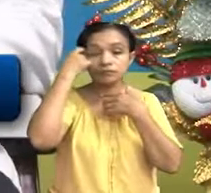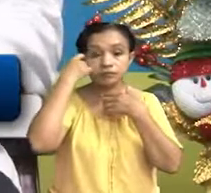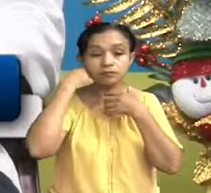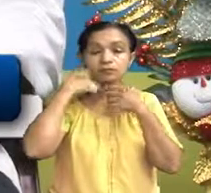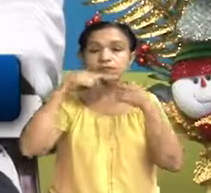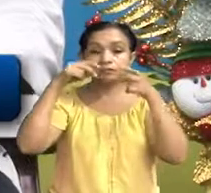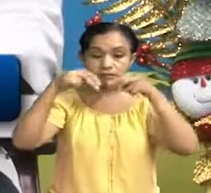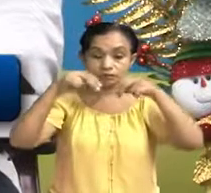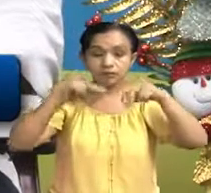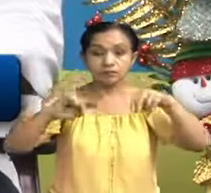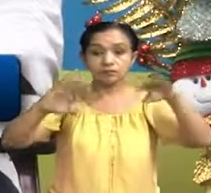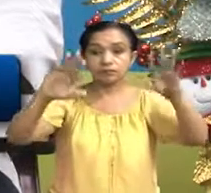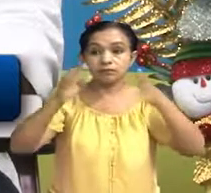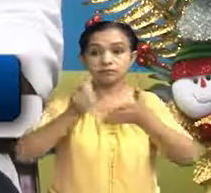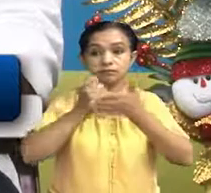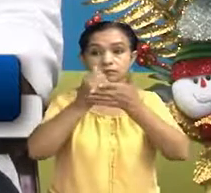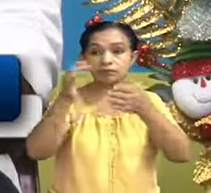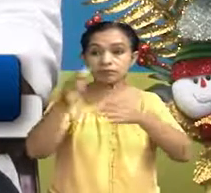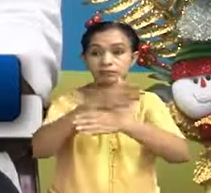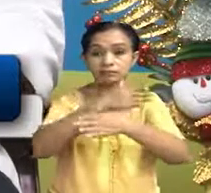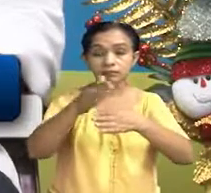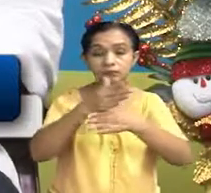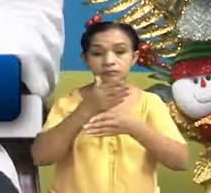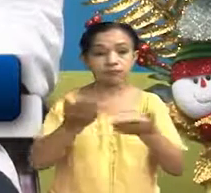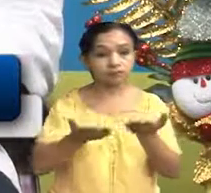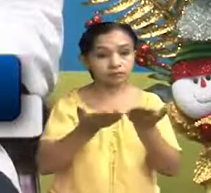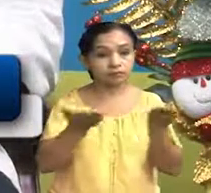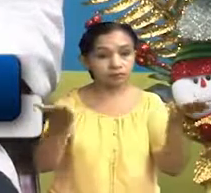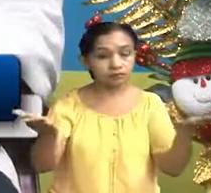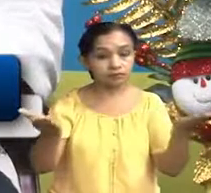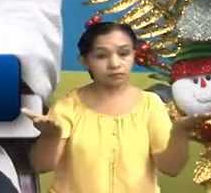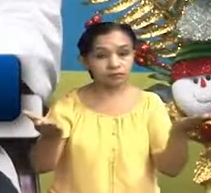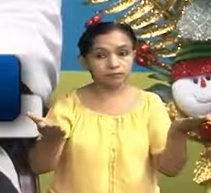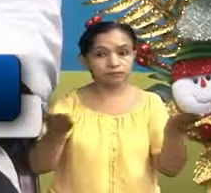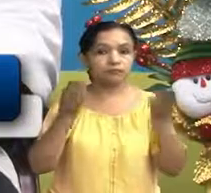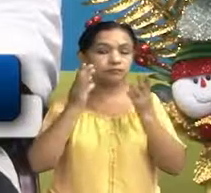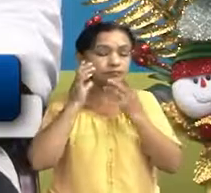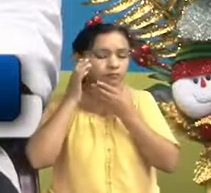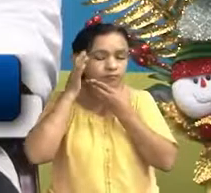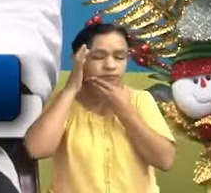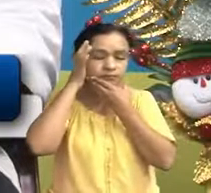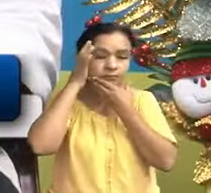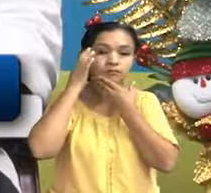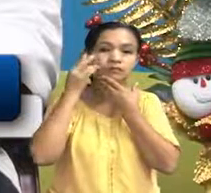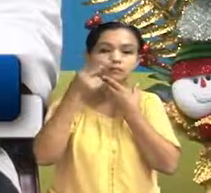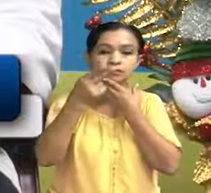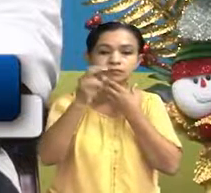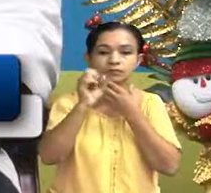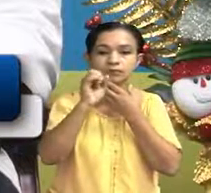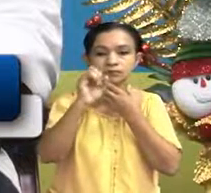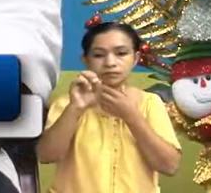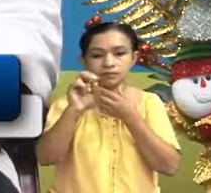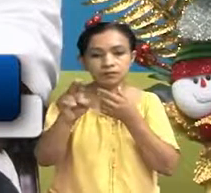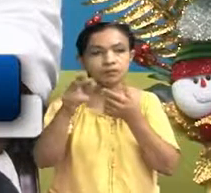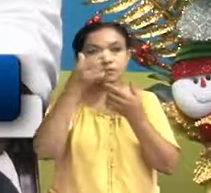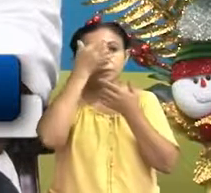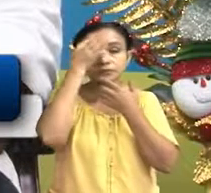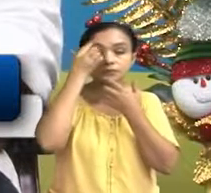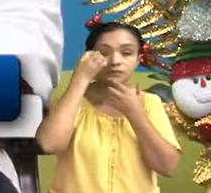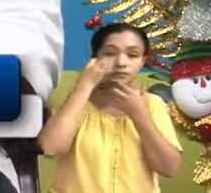medicina natural ofrecemos diferentes ofertas como la masaje terapéutico CHAPSU a nivel de la